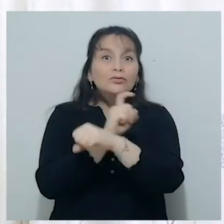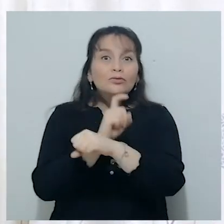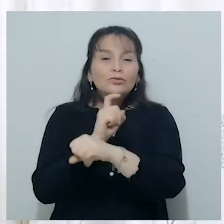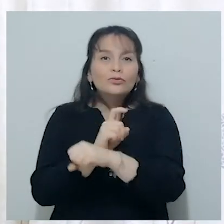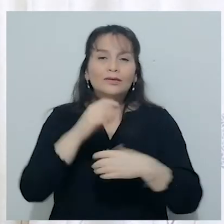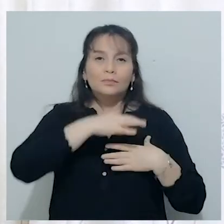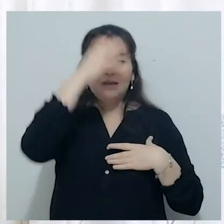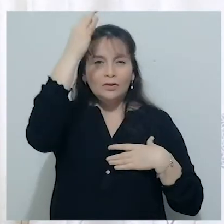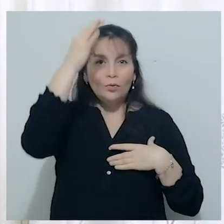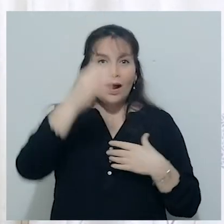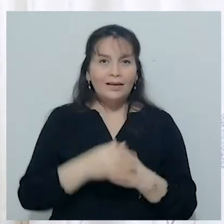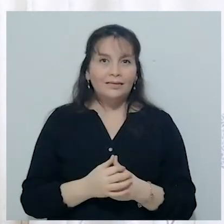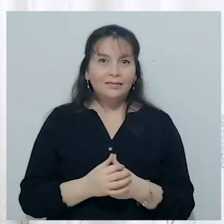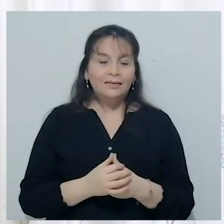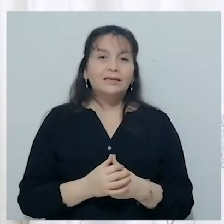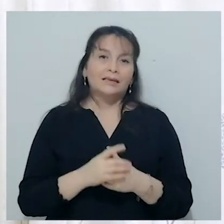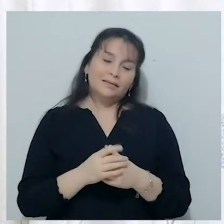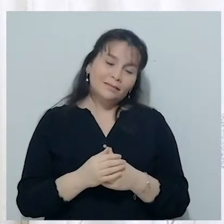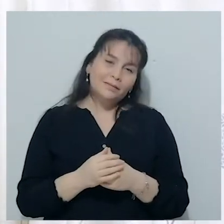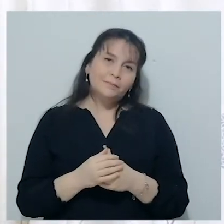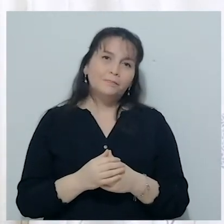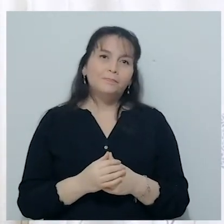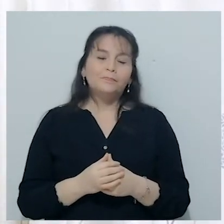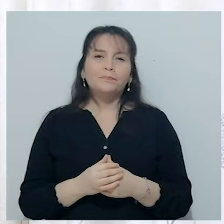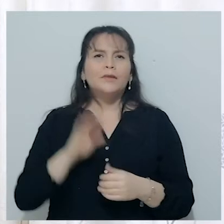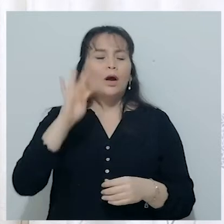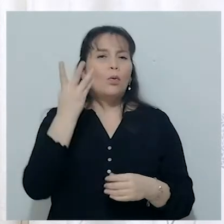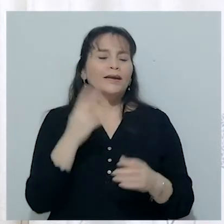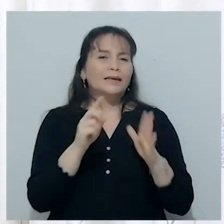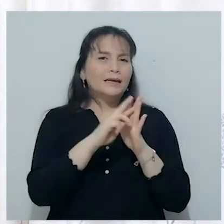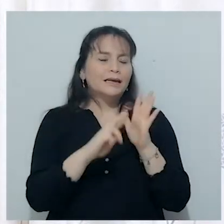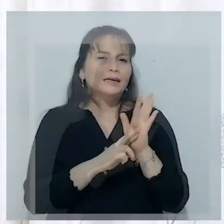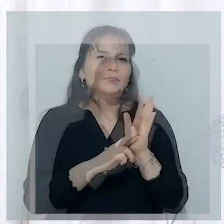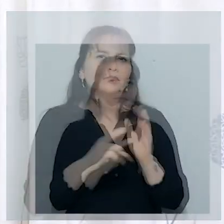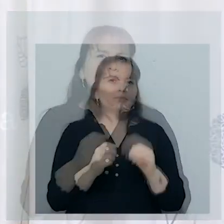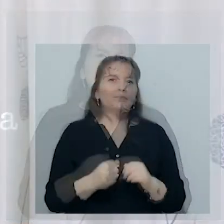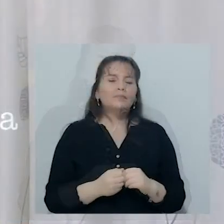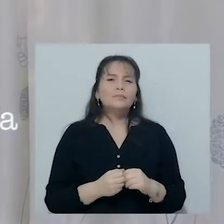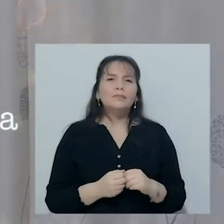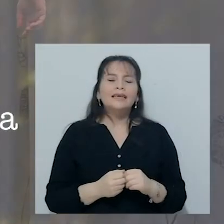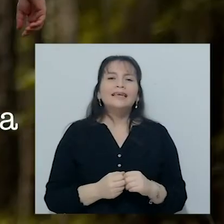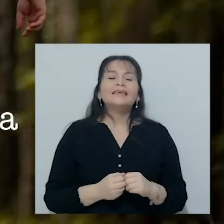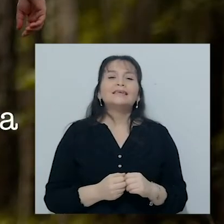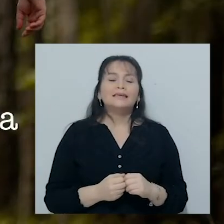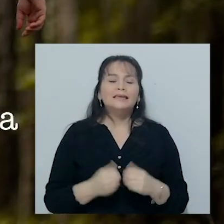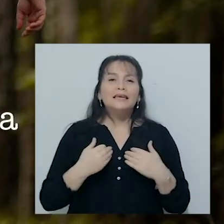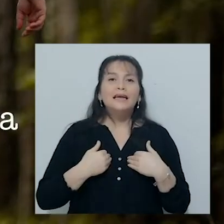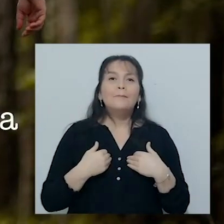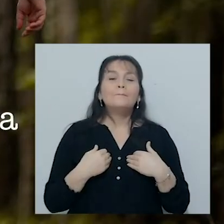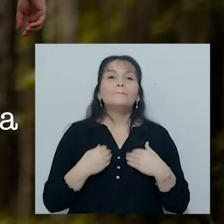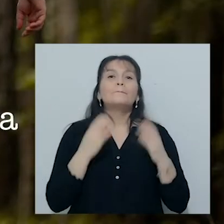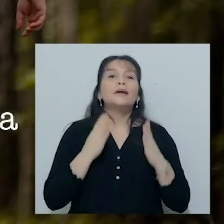ellos reciban instrucción espiritual de forma diligente. La cuarta regla.